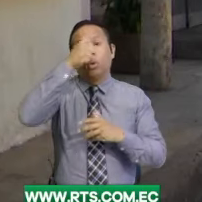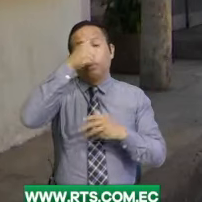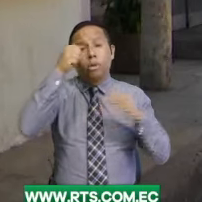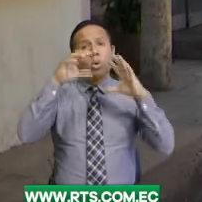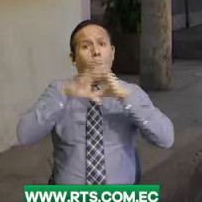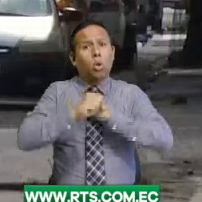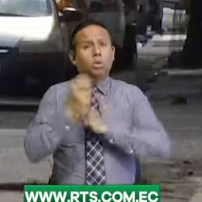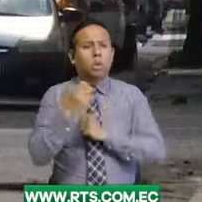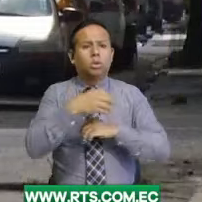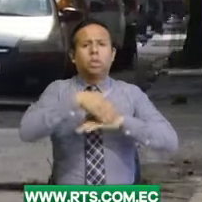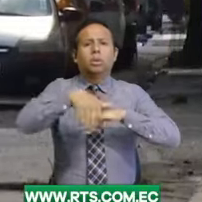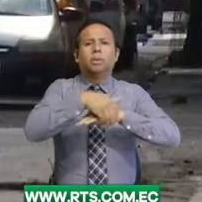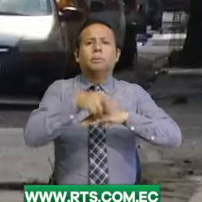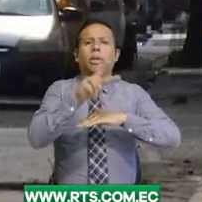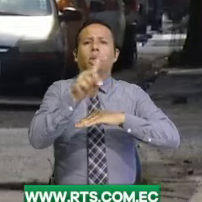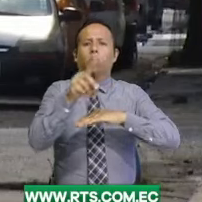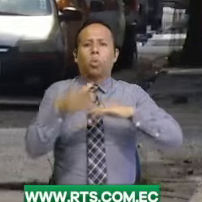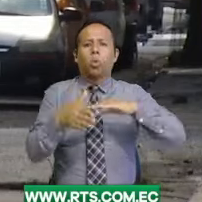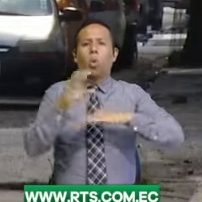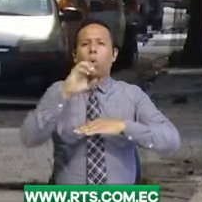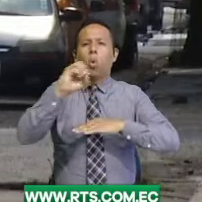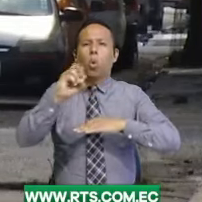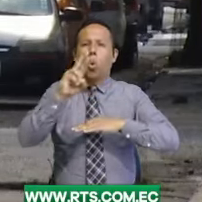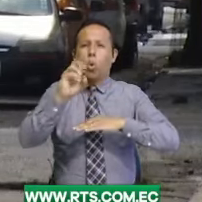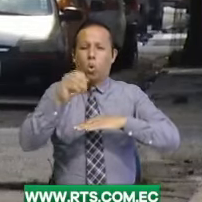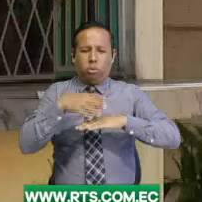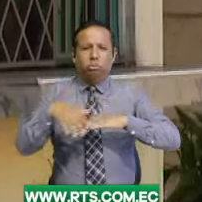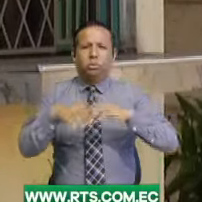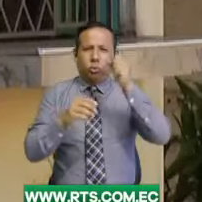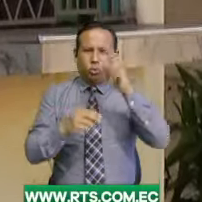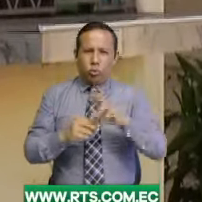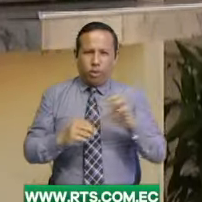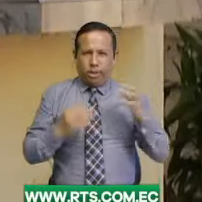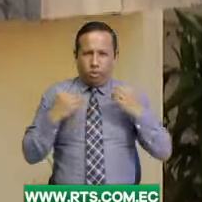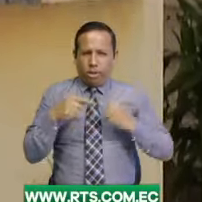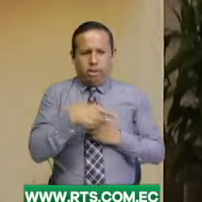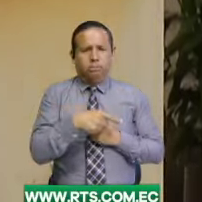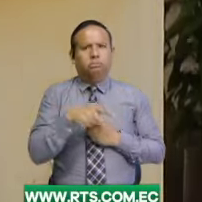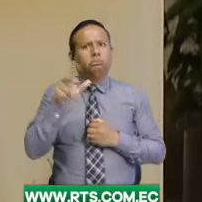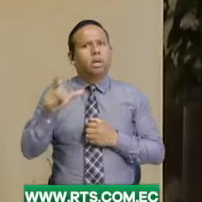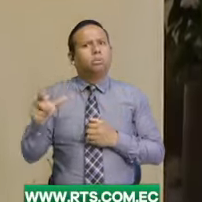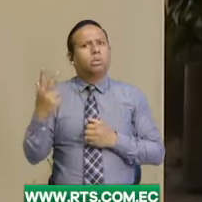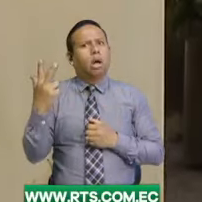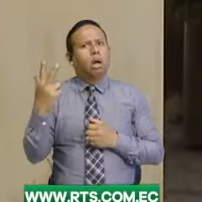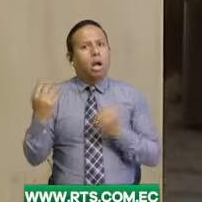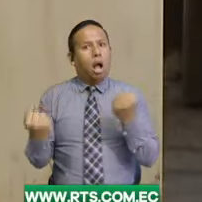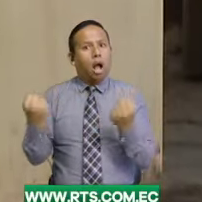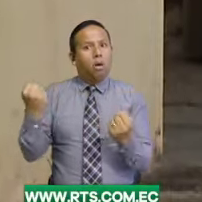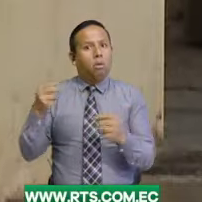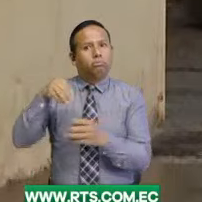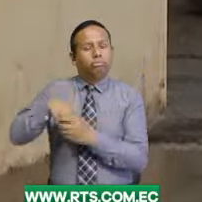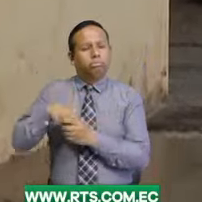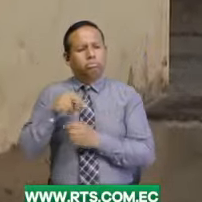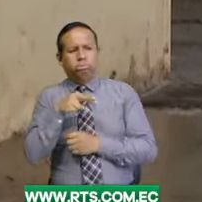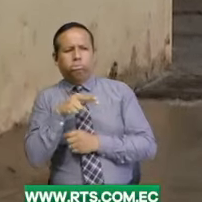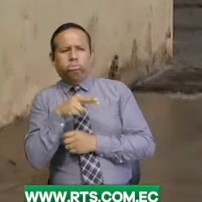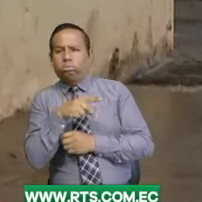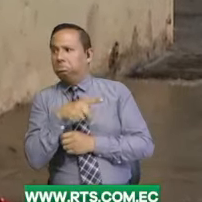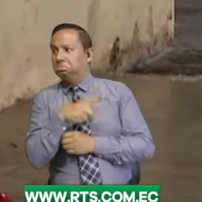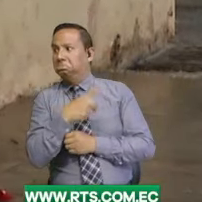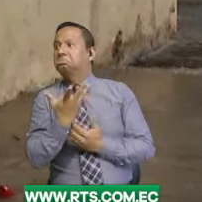las calles 21 y El Oro, en el suroeste de Guayaquil, llegaron 3 sujetos armados en un vehículo. Vieron la puerta abierta